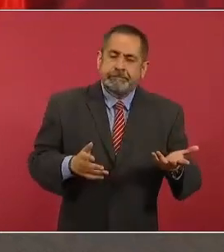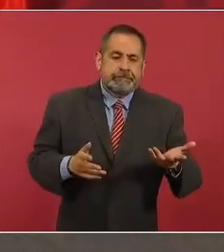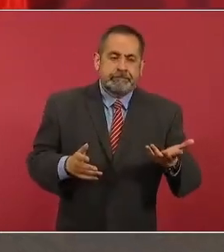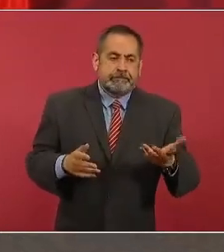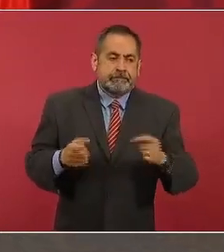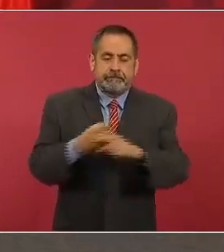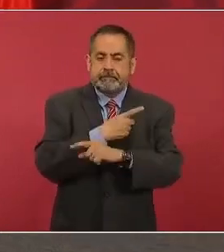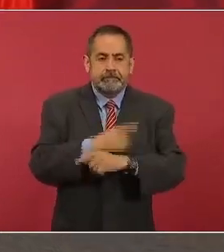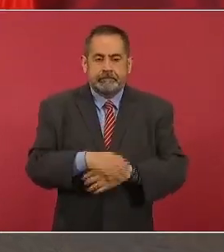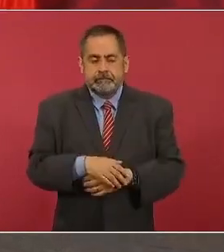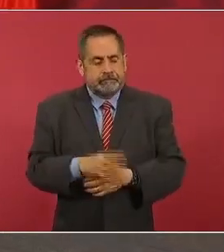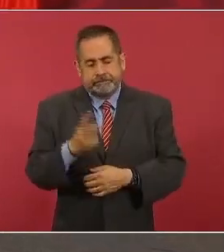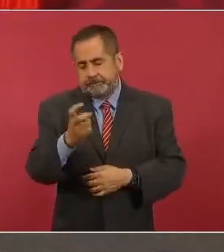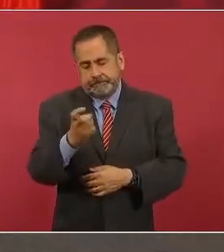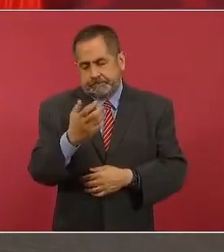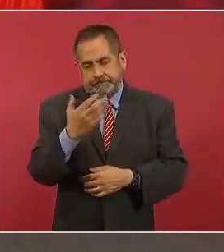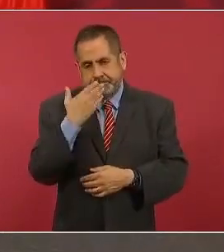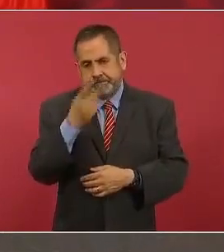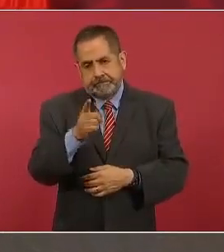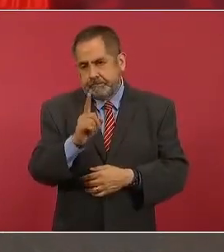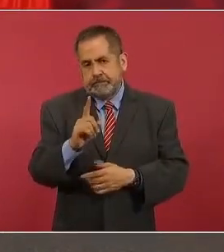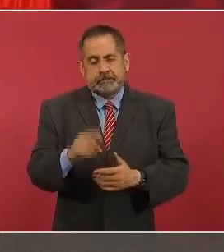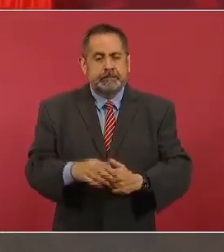pero no sucede así.